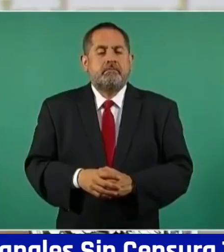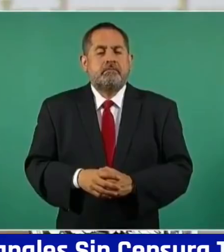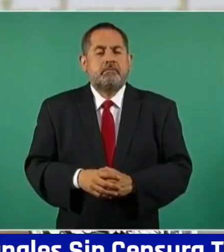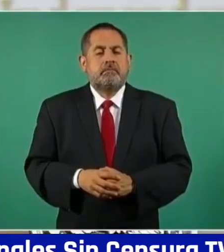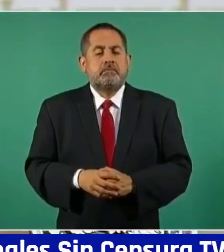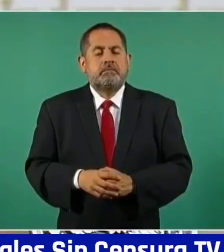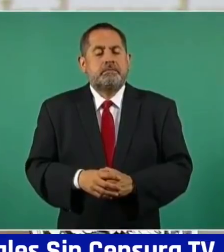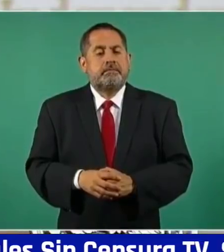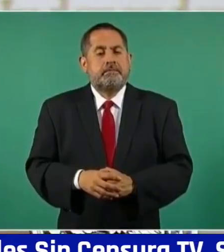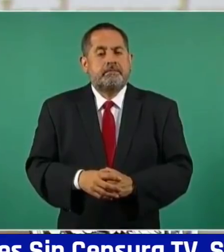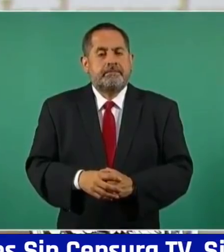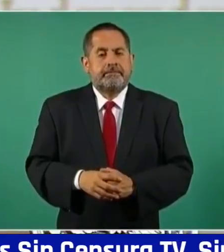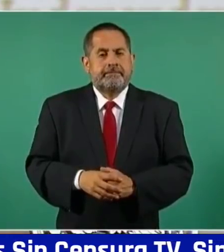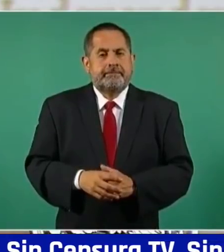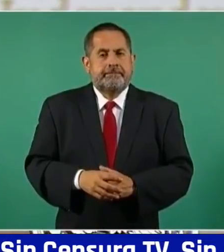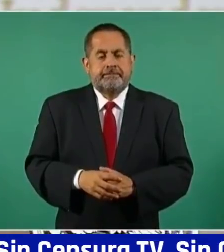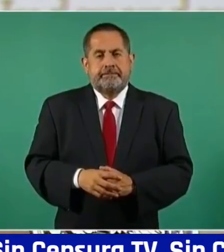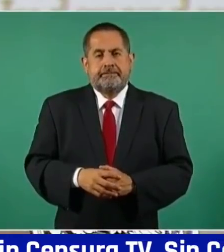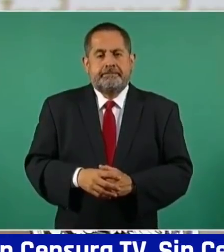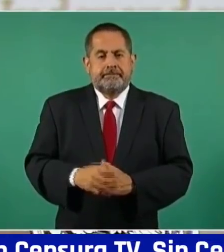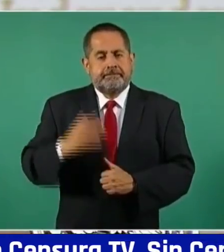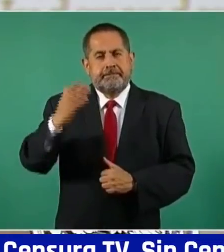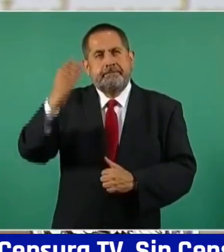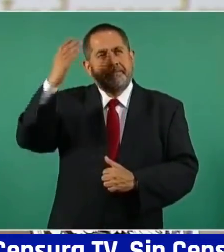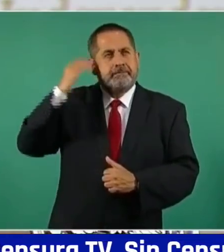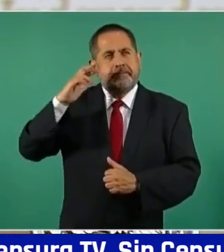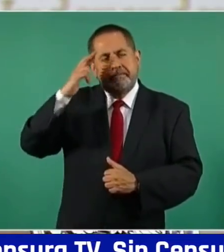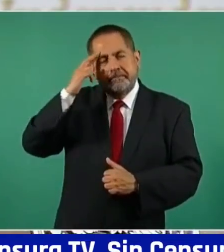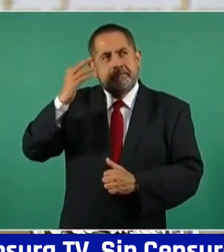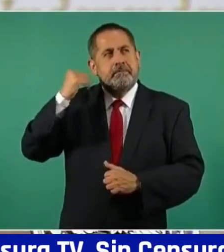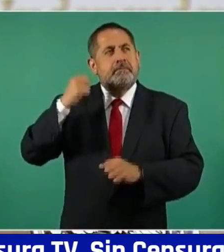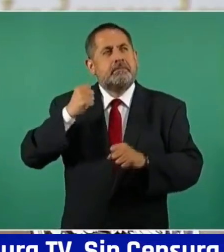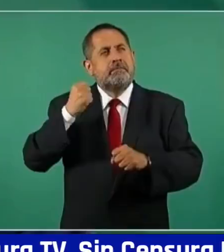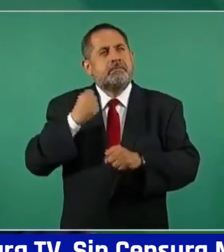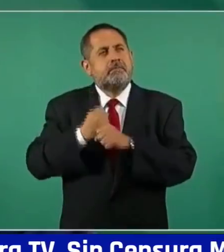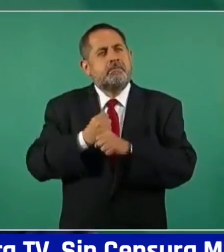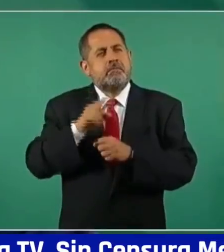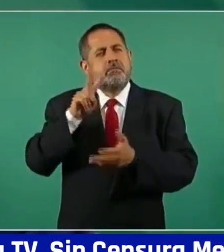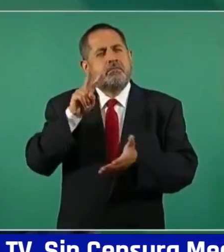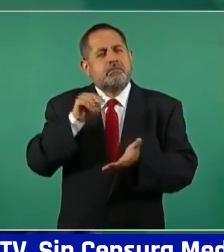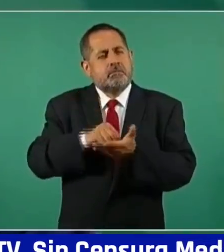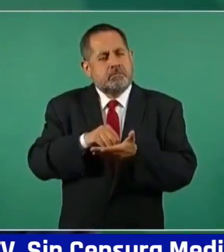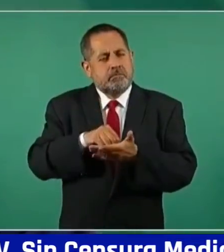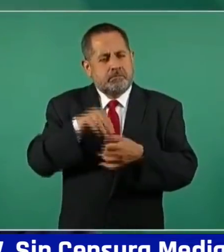Cuando la elección del 2000,